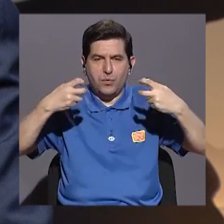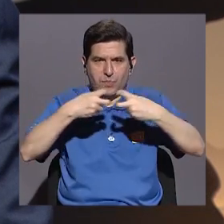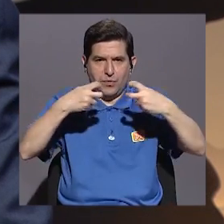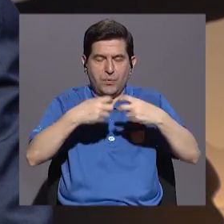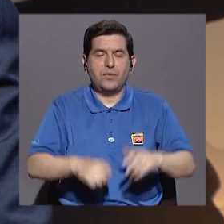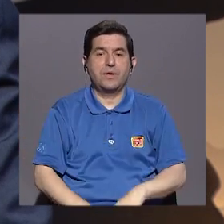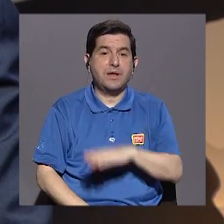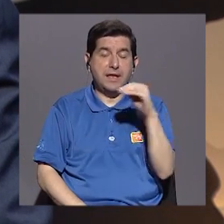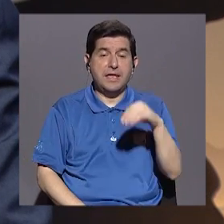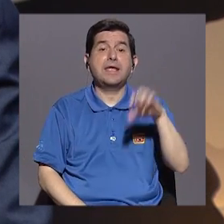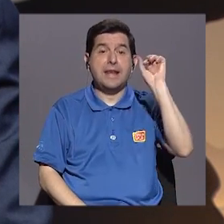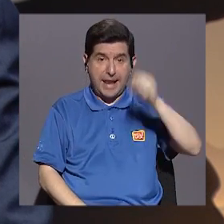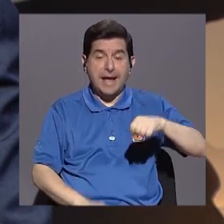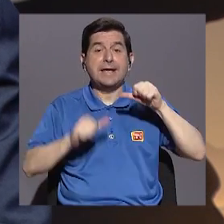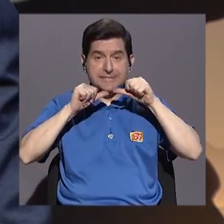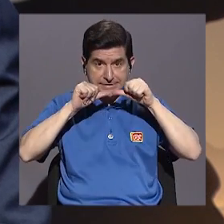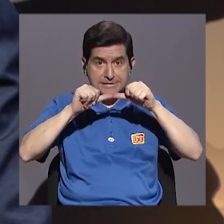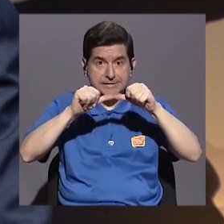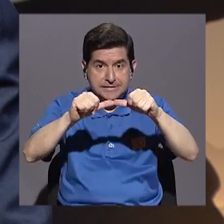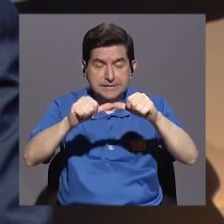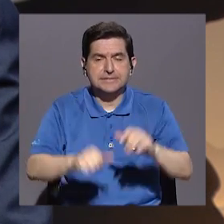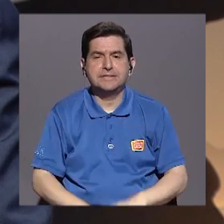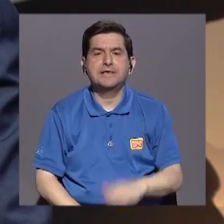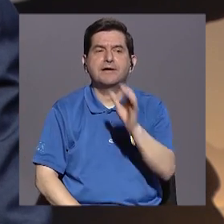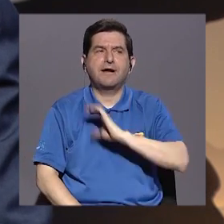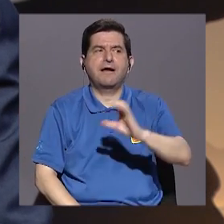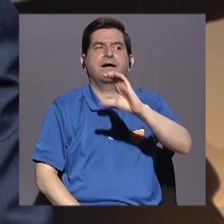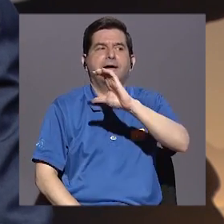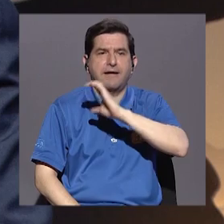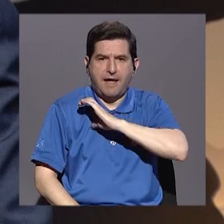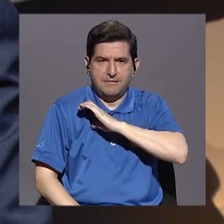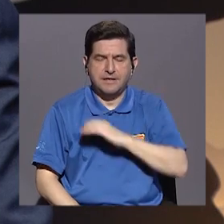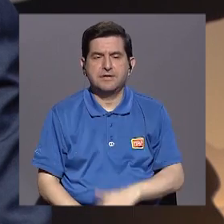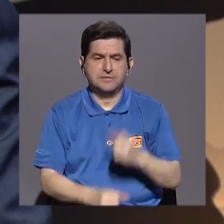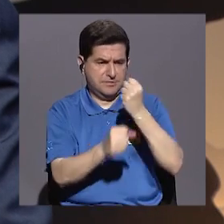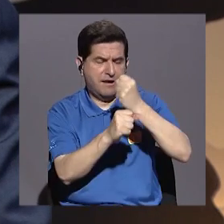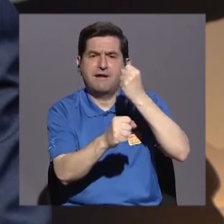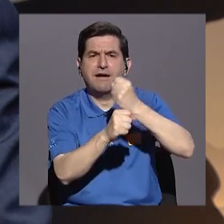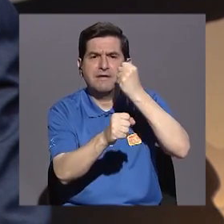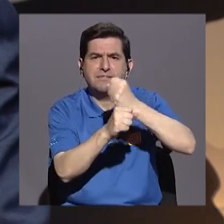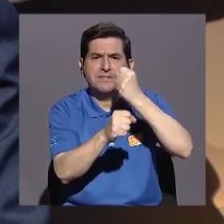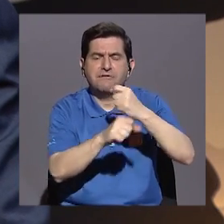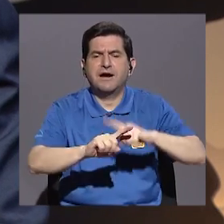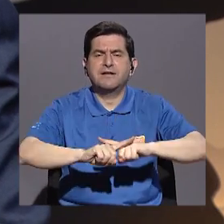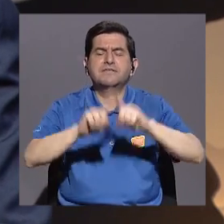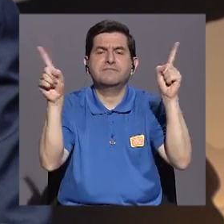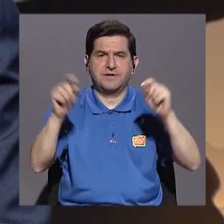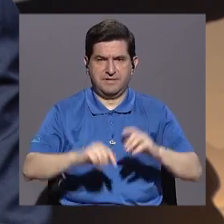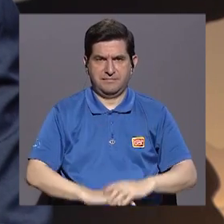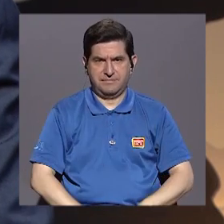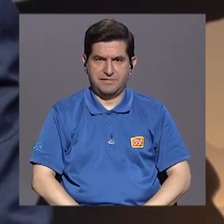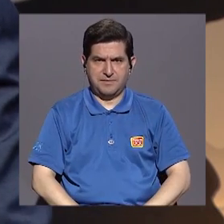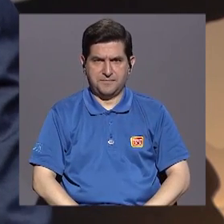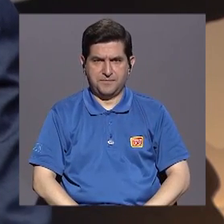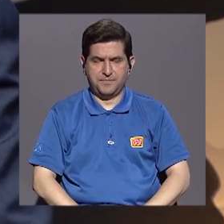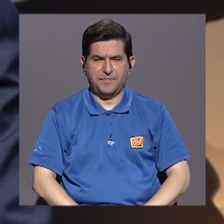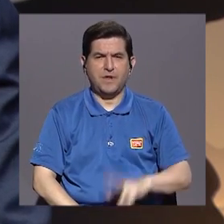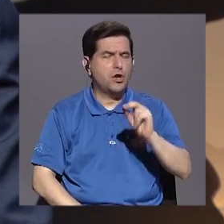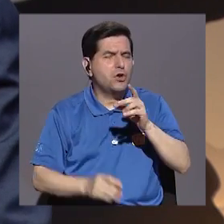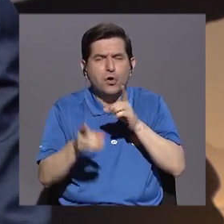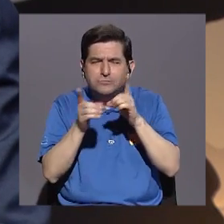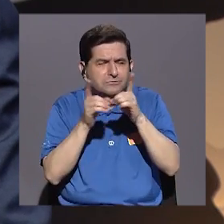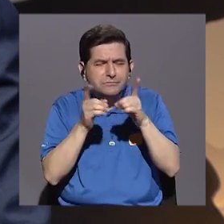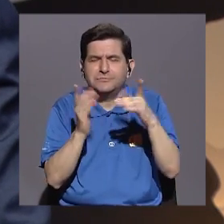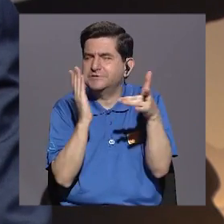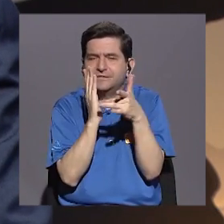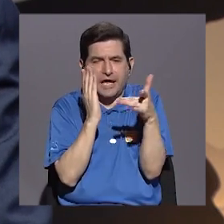máquina sincrónica es una máquina con propiedades de operación diferentes sin entrar en mucho detalle